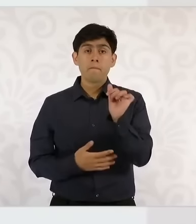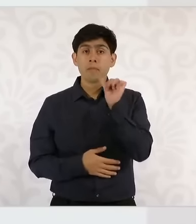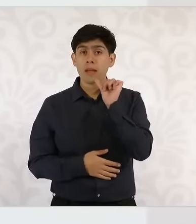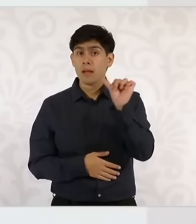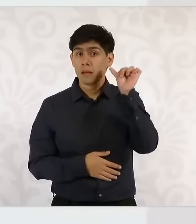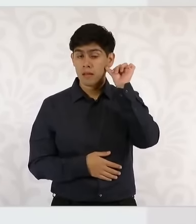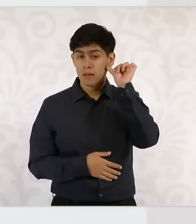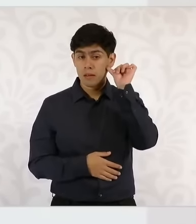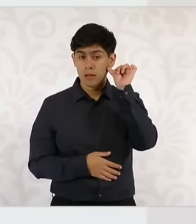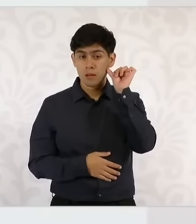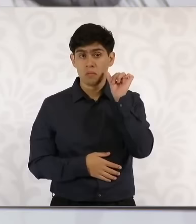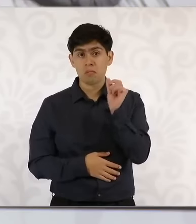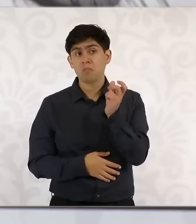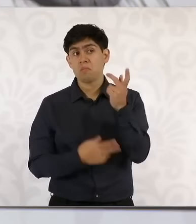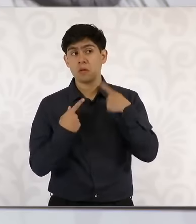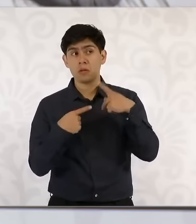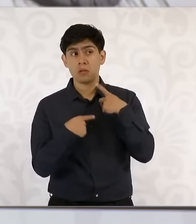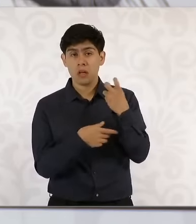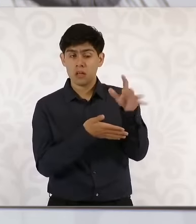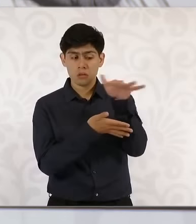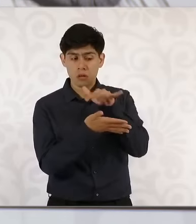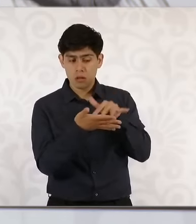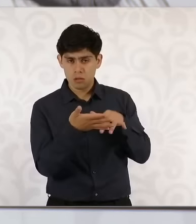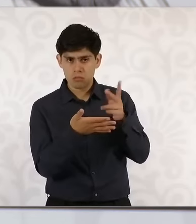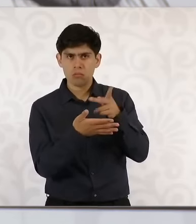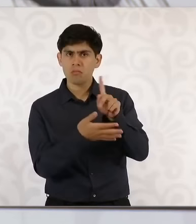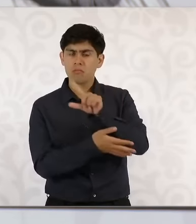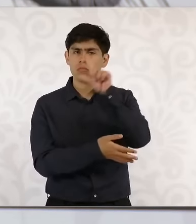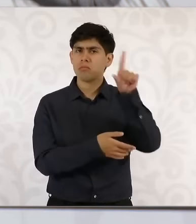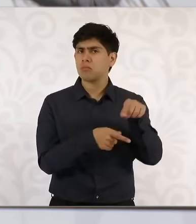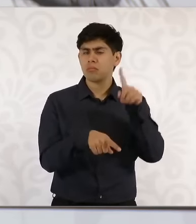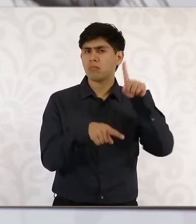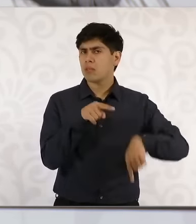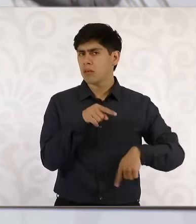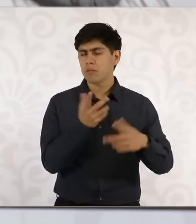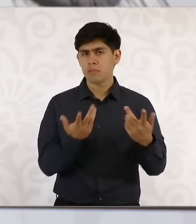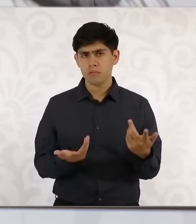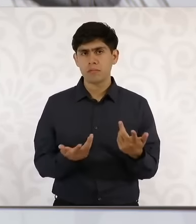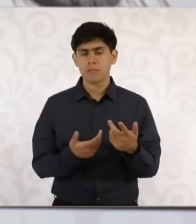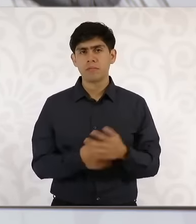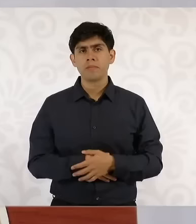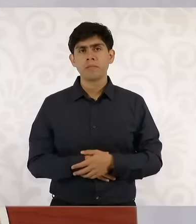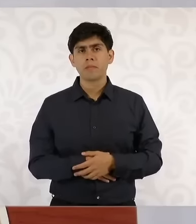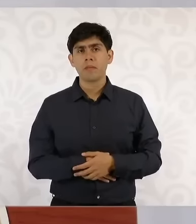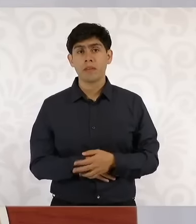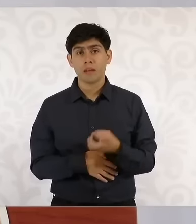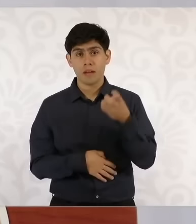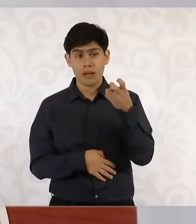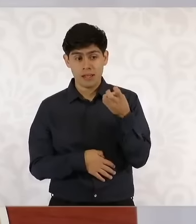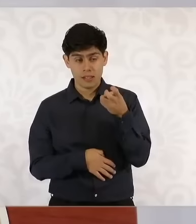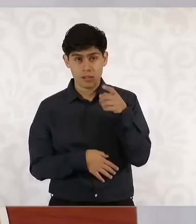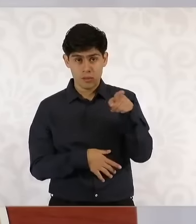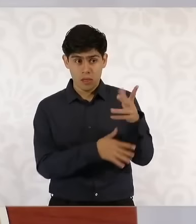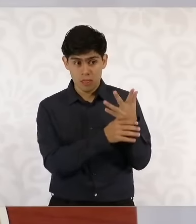que leyó eso, pero al ratito pues se quita porque no es una realidad en